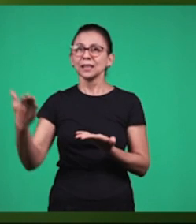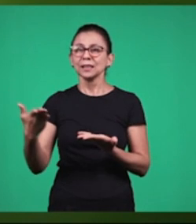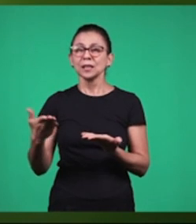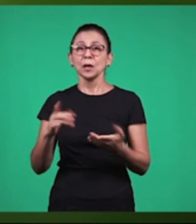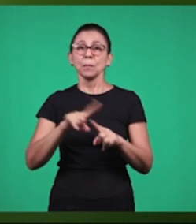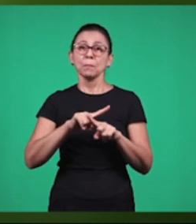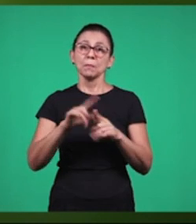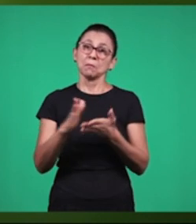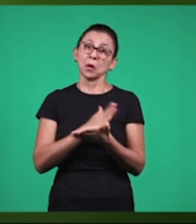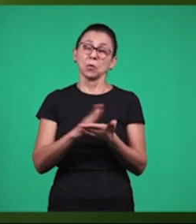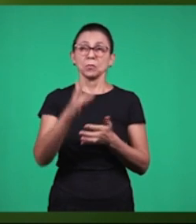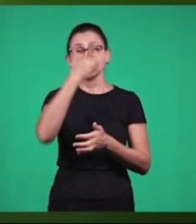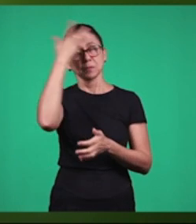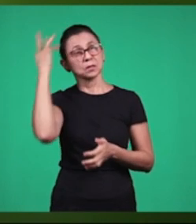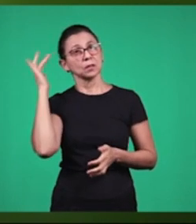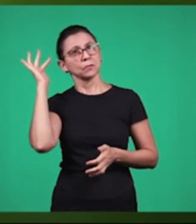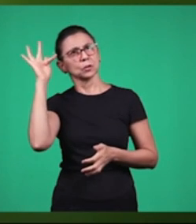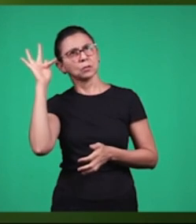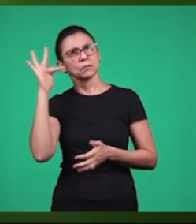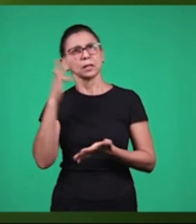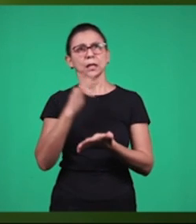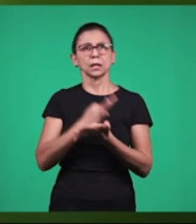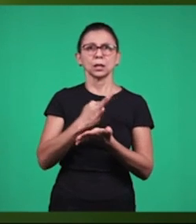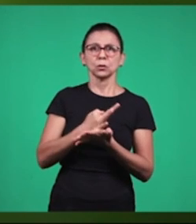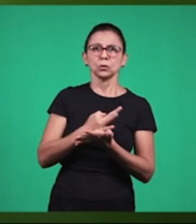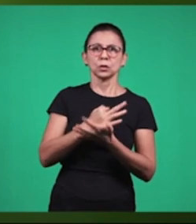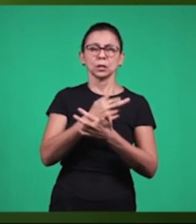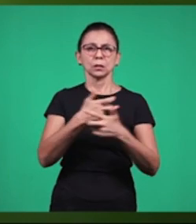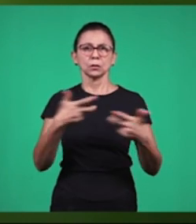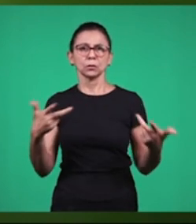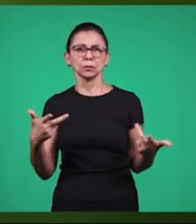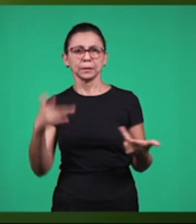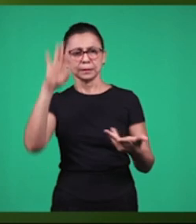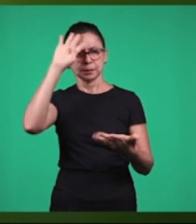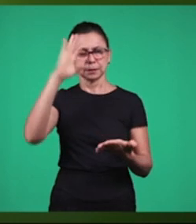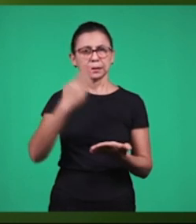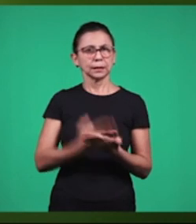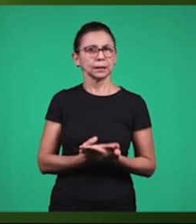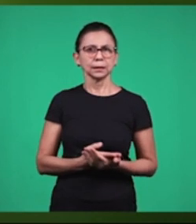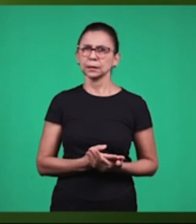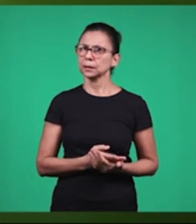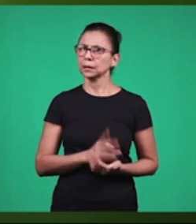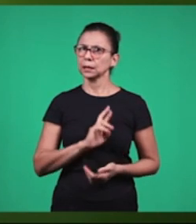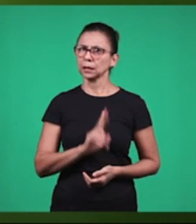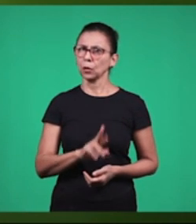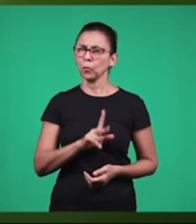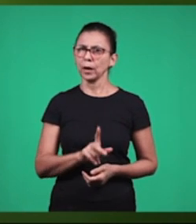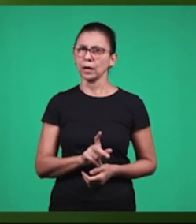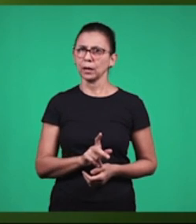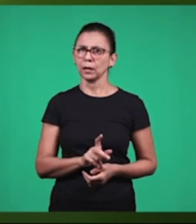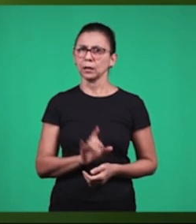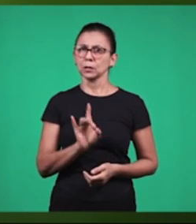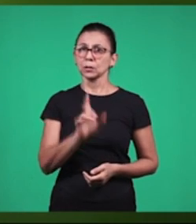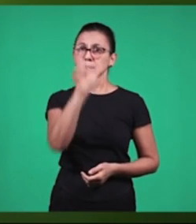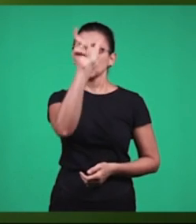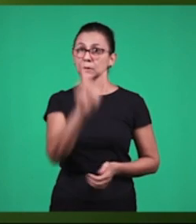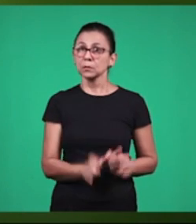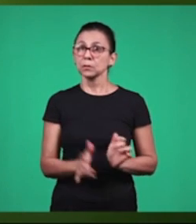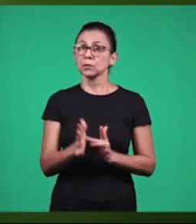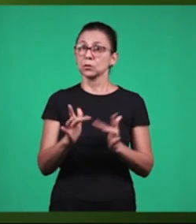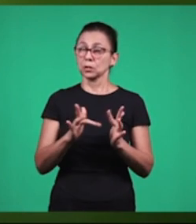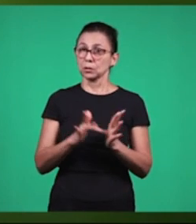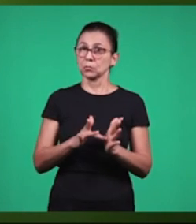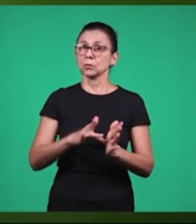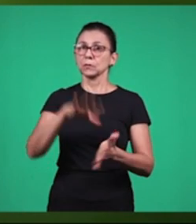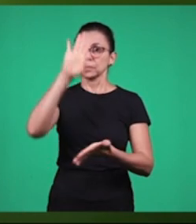filosóficos, teológicos, patológicos, nada de eso. La fe es en Jesús, a través del Espíritu Santo. Yo